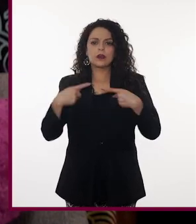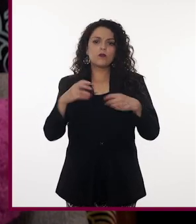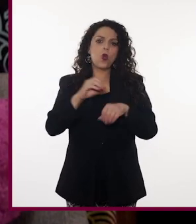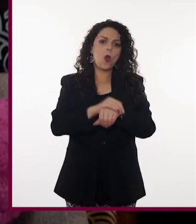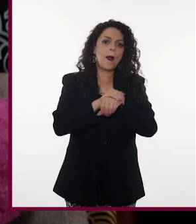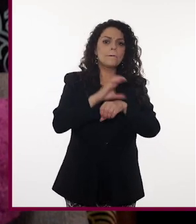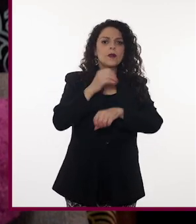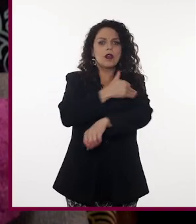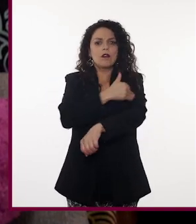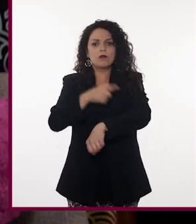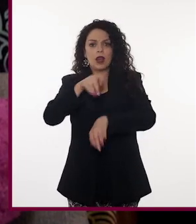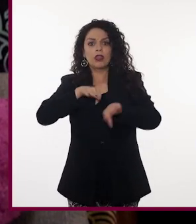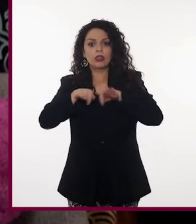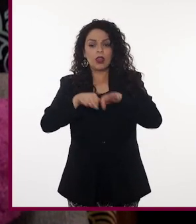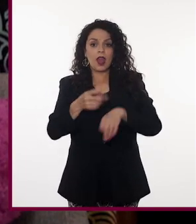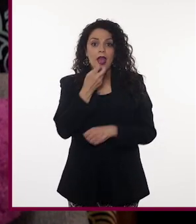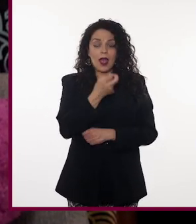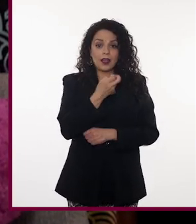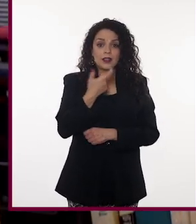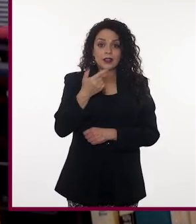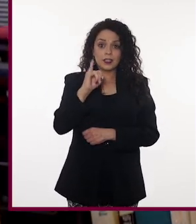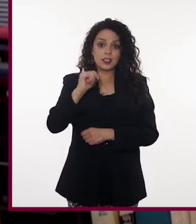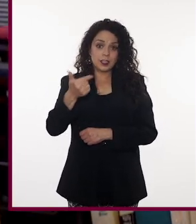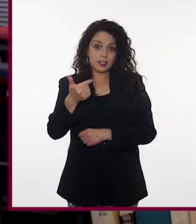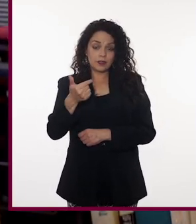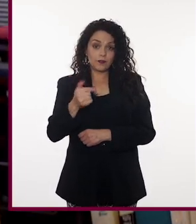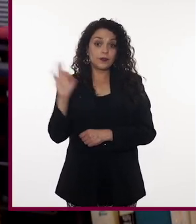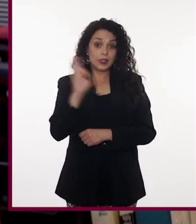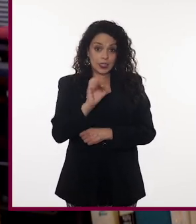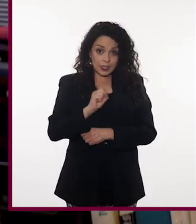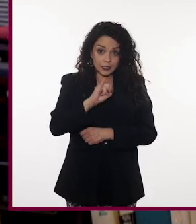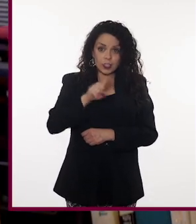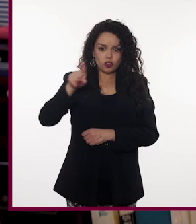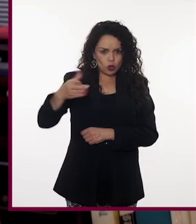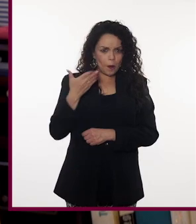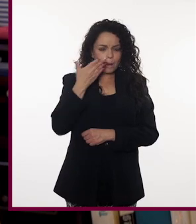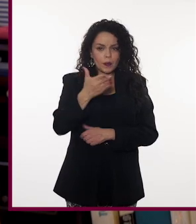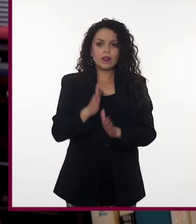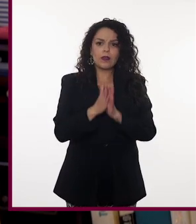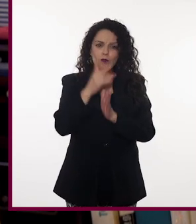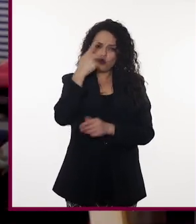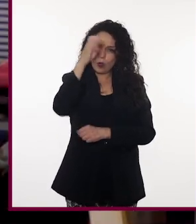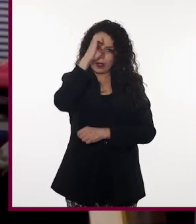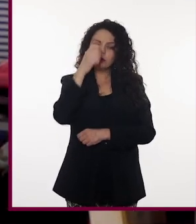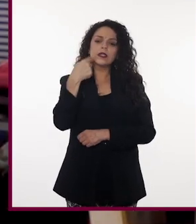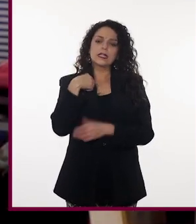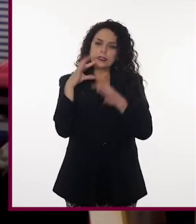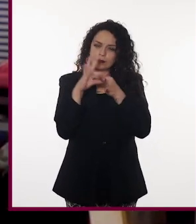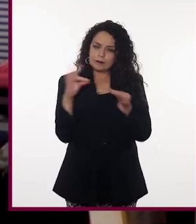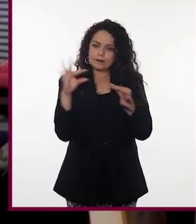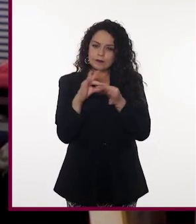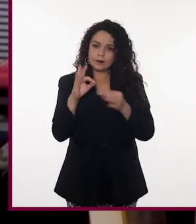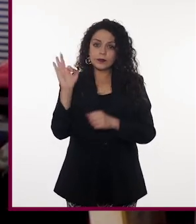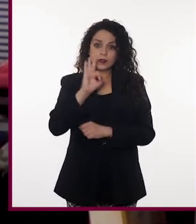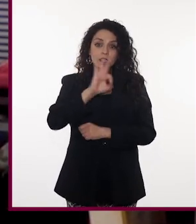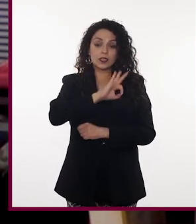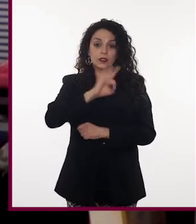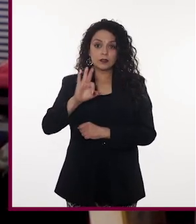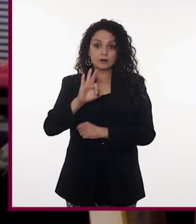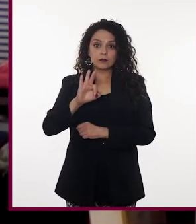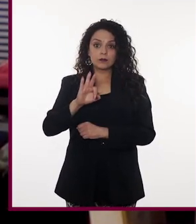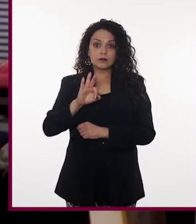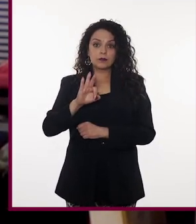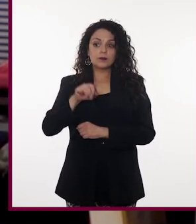amigo o familiar que trabaje en la economía geek. Si es así, pídele que te cuente su experiencia. Tal vez podrías hacerle